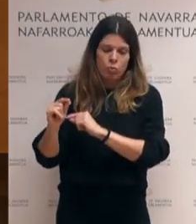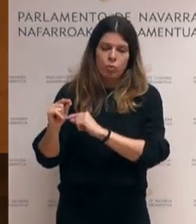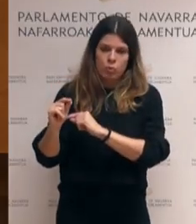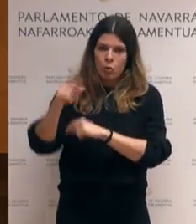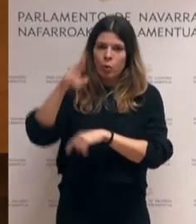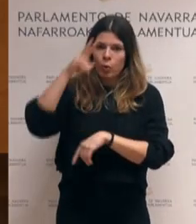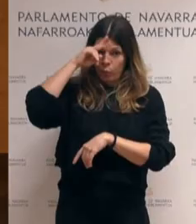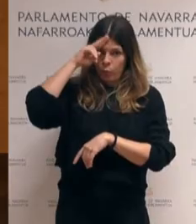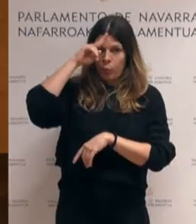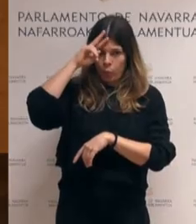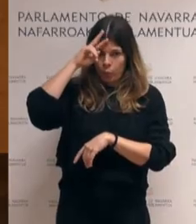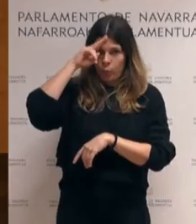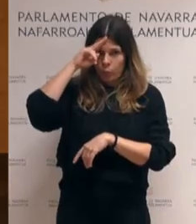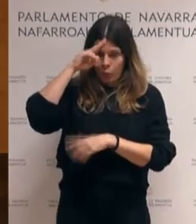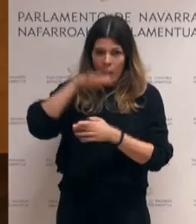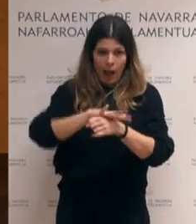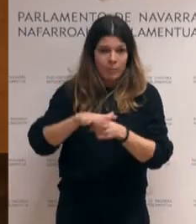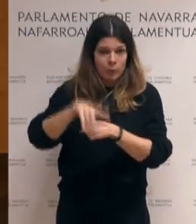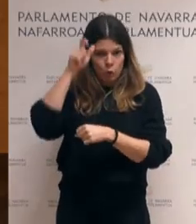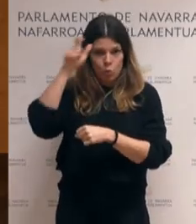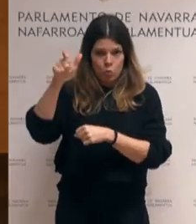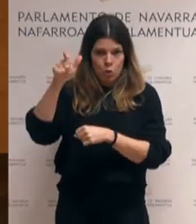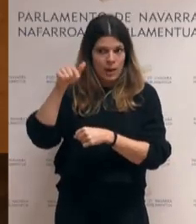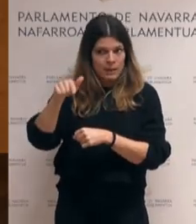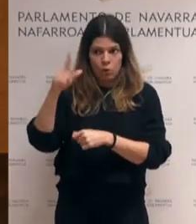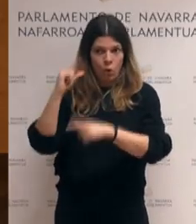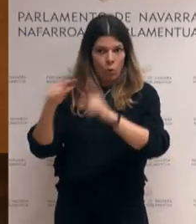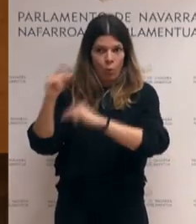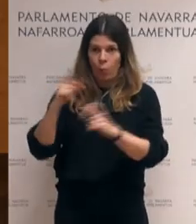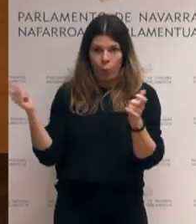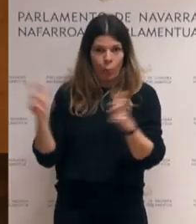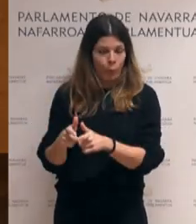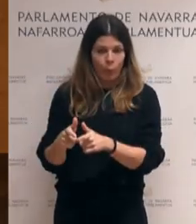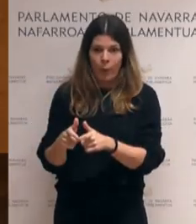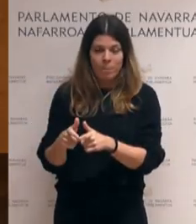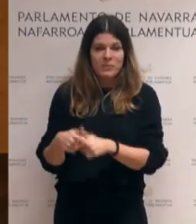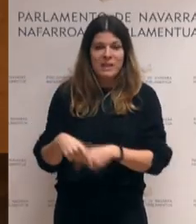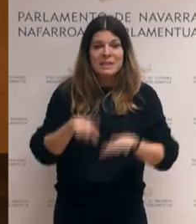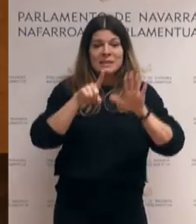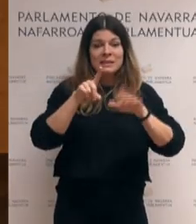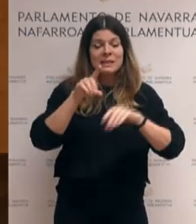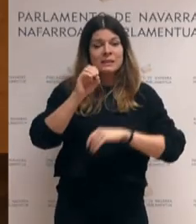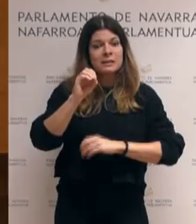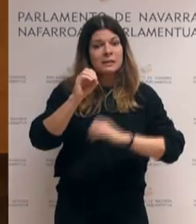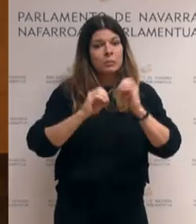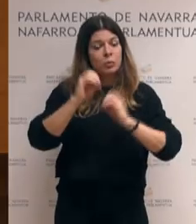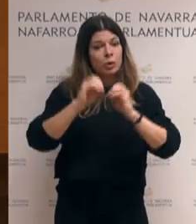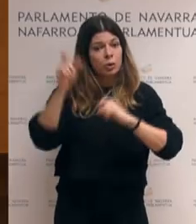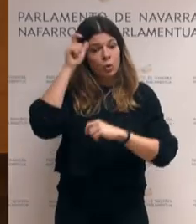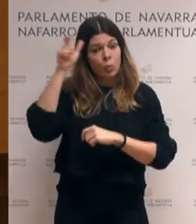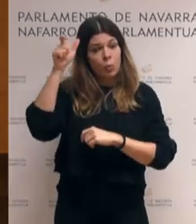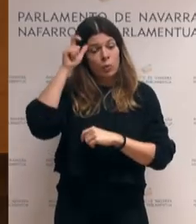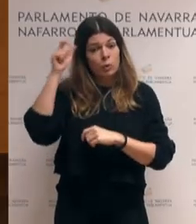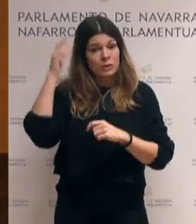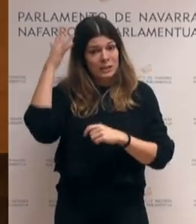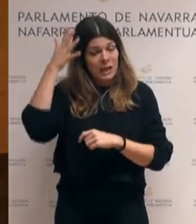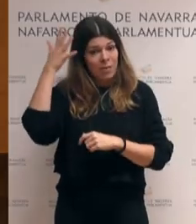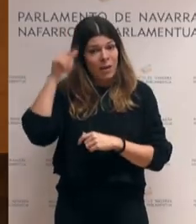ámbito rural de navarra es más más de un 60 por de los municipios de navarra